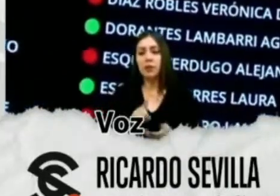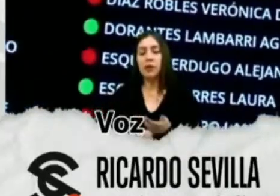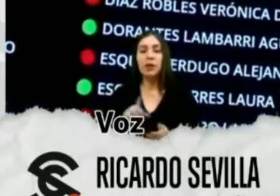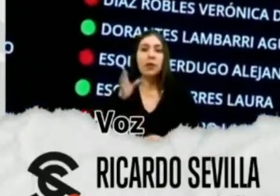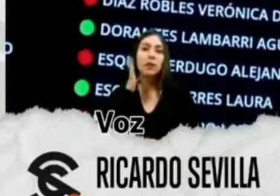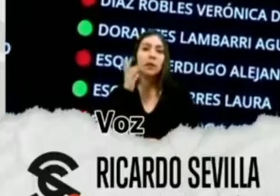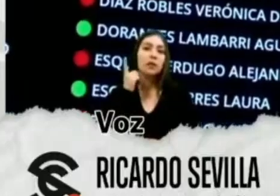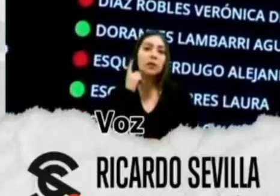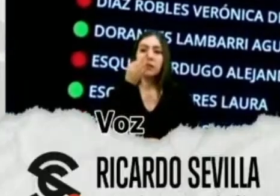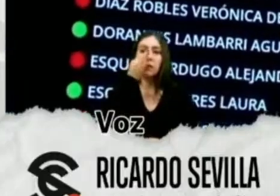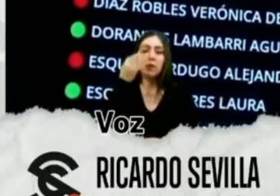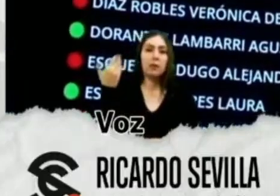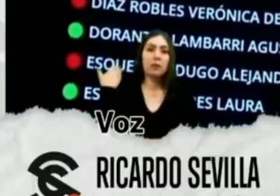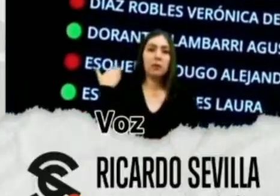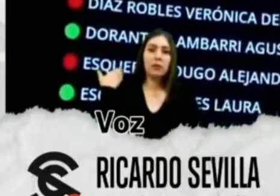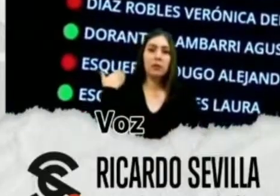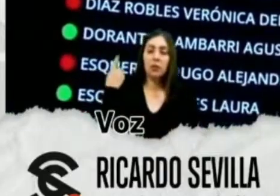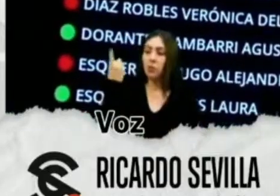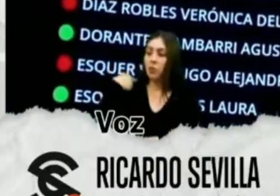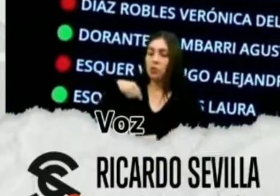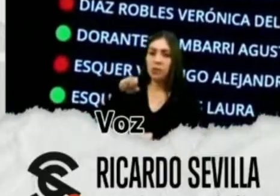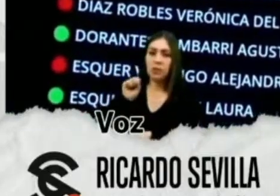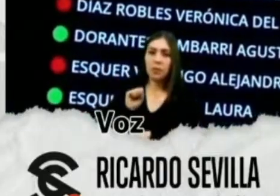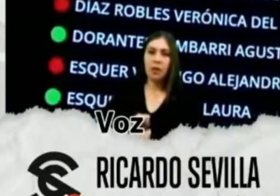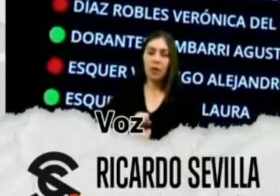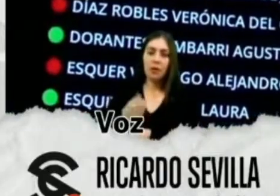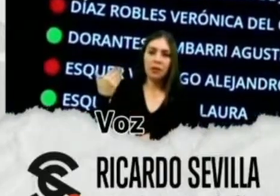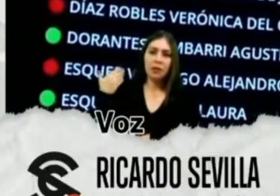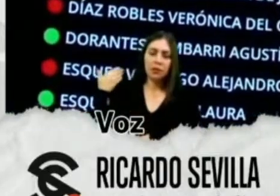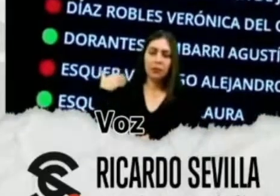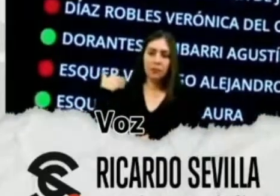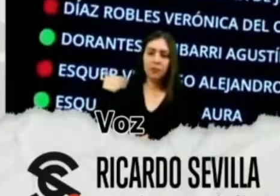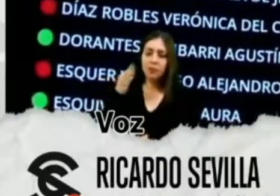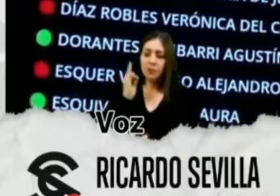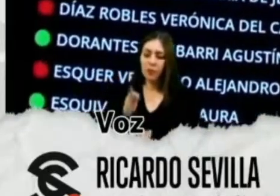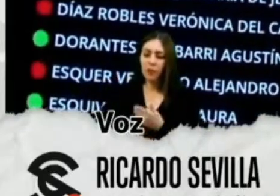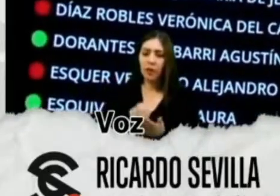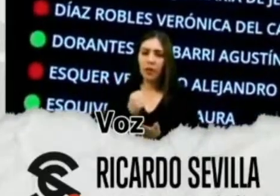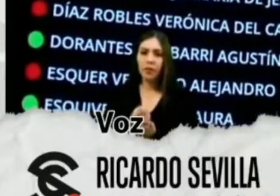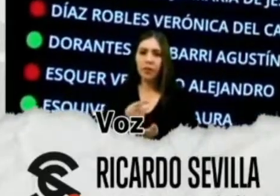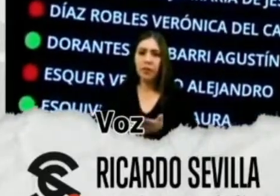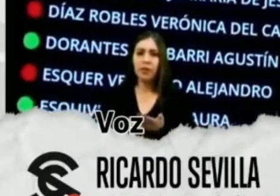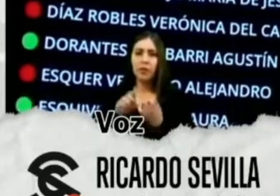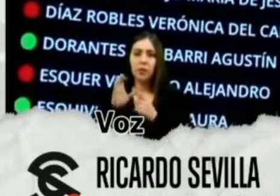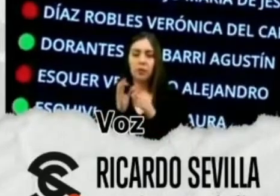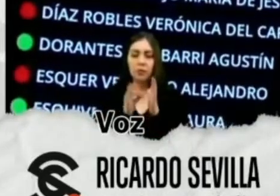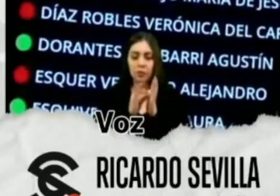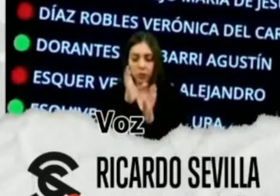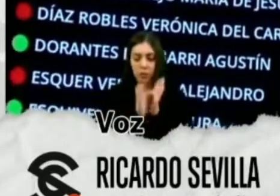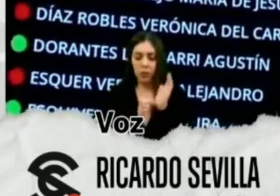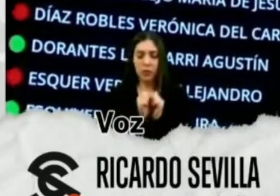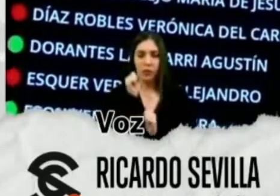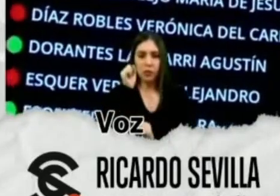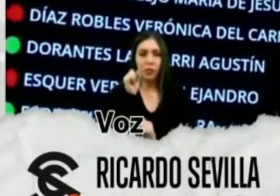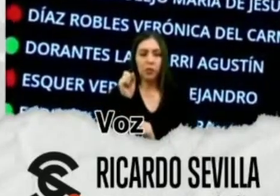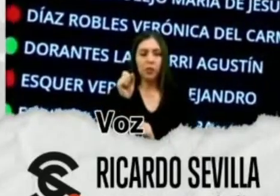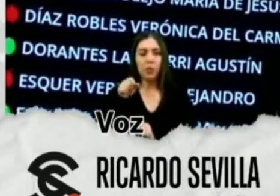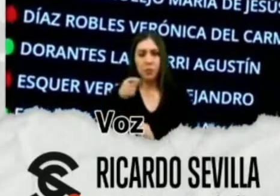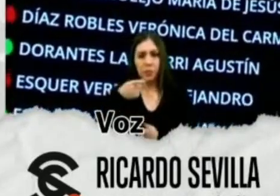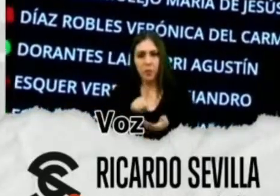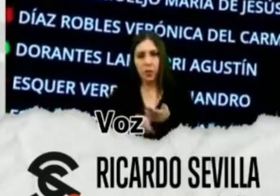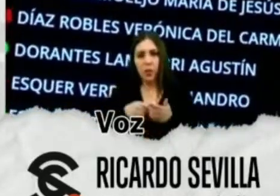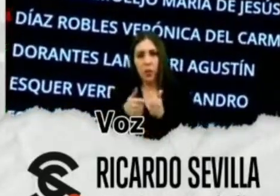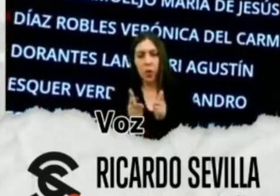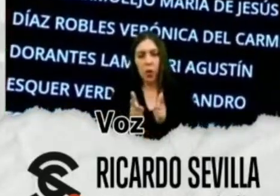intereses siniestros, como cuentos de brujas, pero no se molestan, como usted está escuchando, en ofrecer ejemplos,